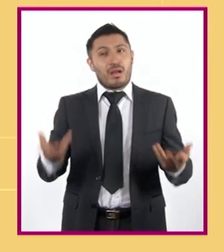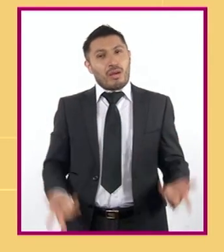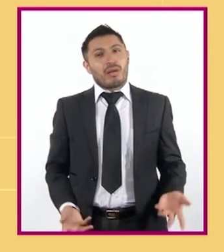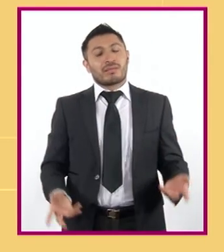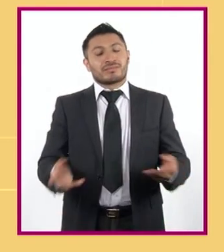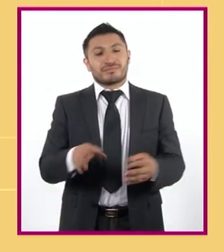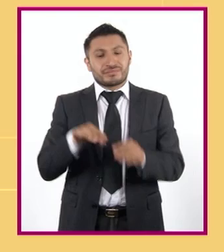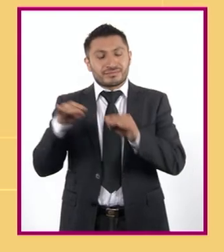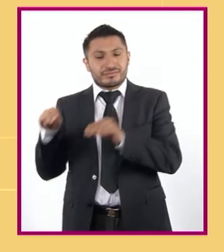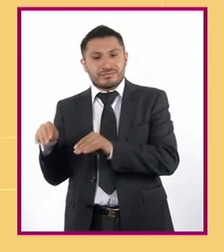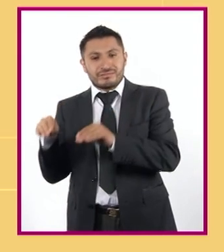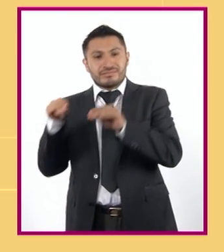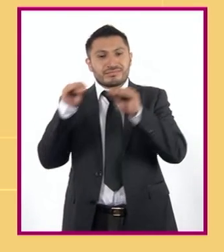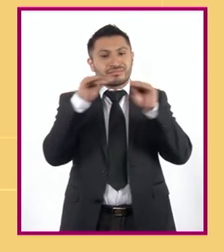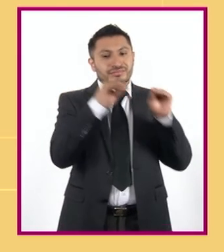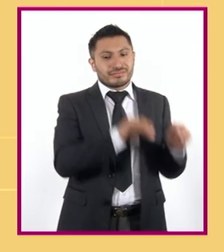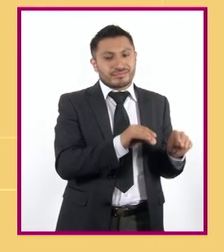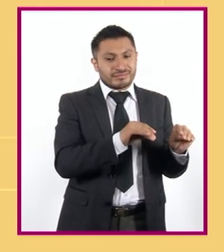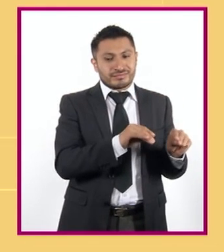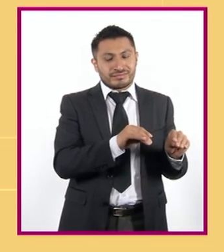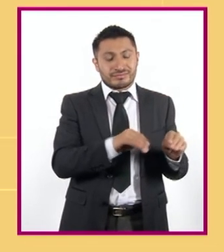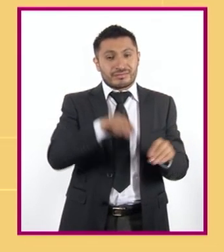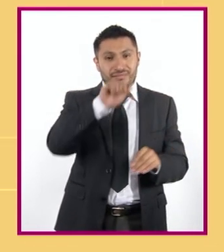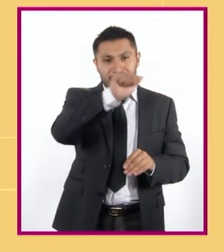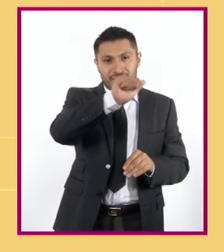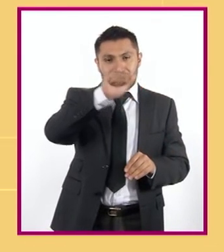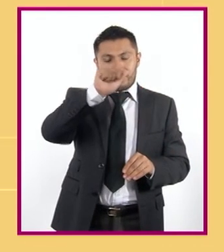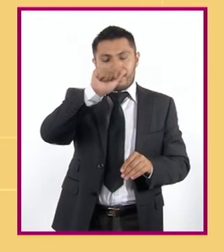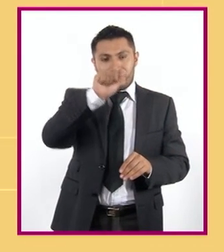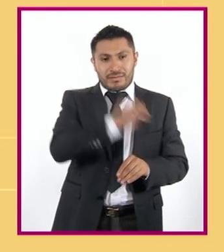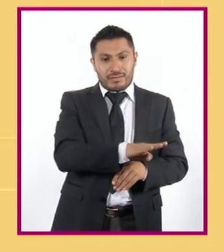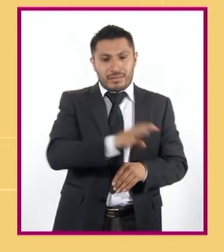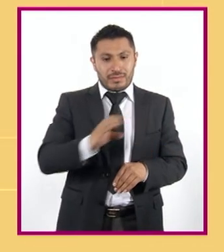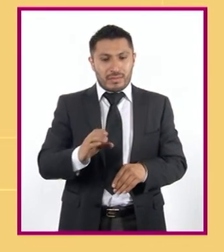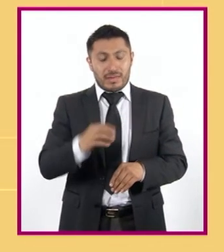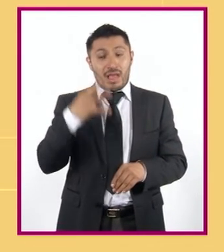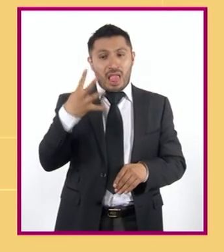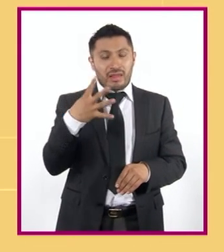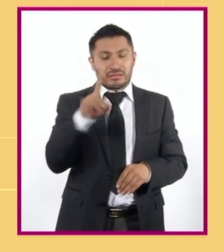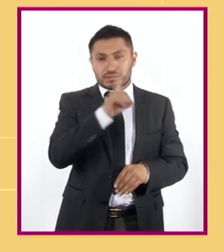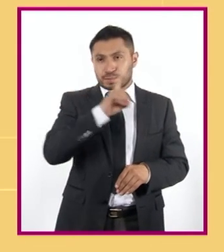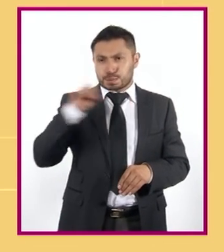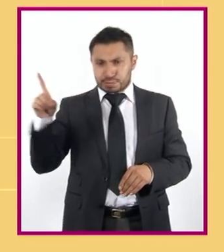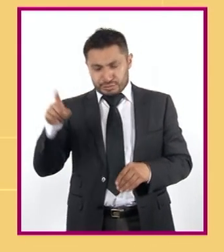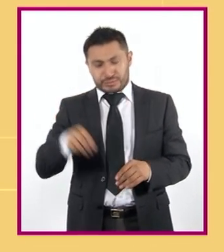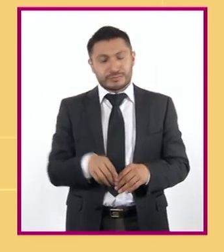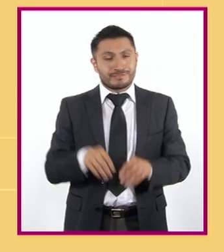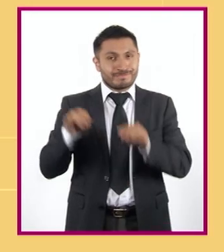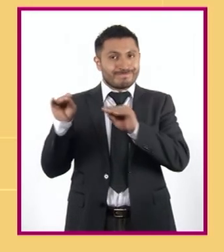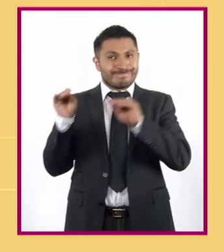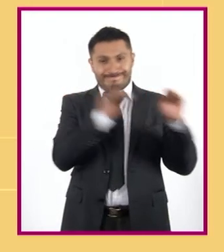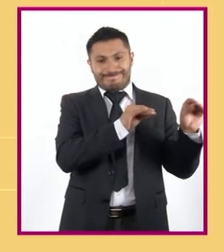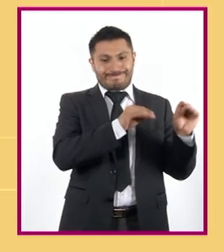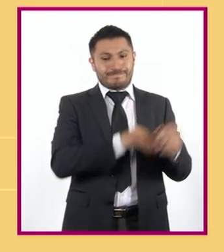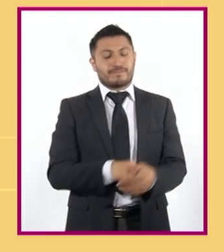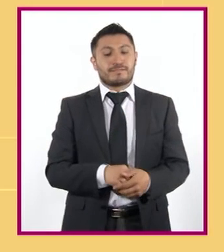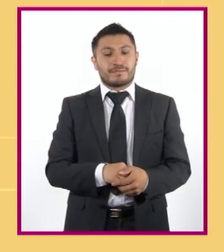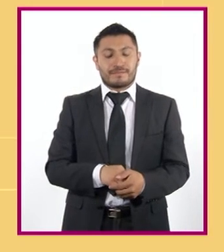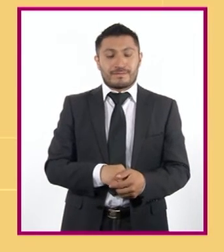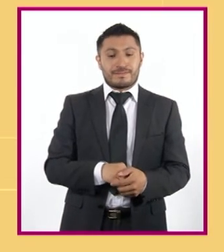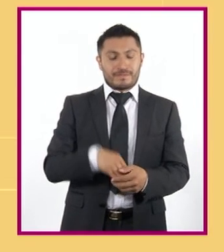obtuvo trasladando el triángulo ABC 4 unidades hacia la derecha